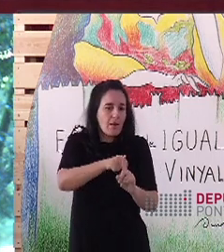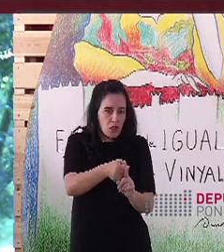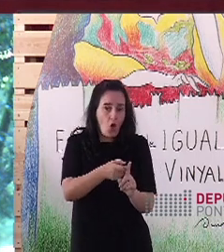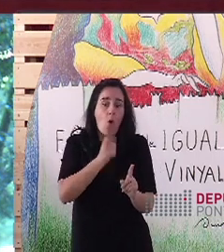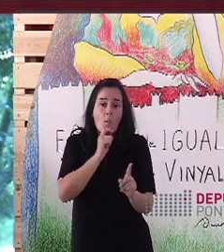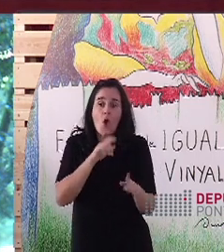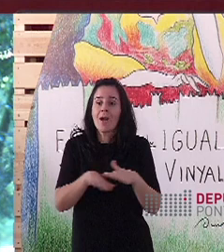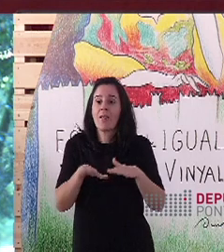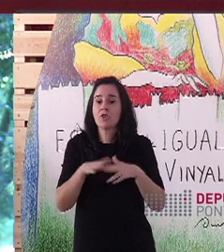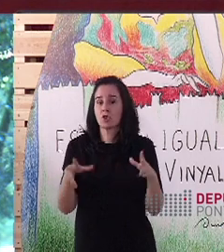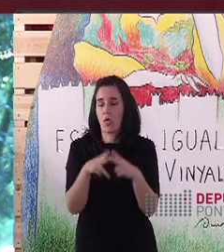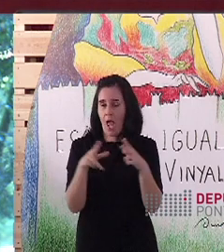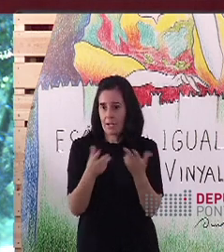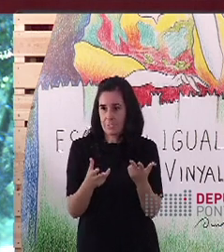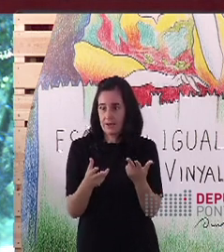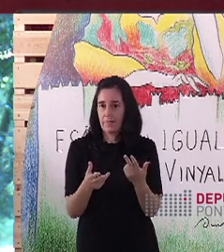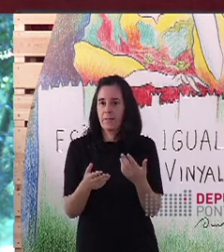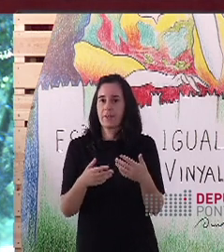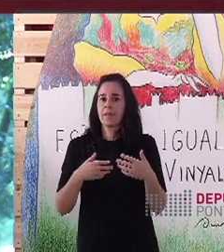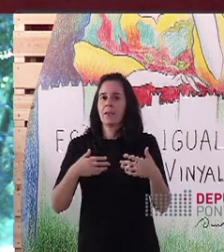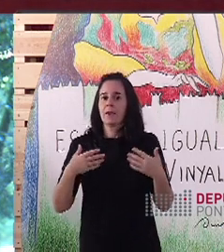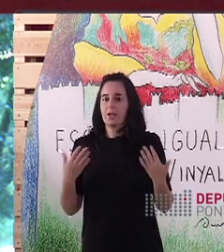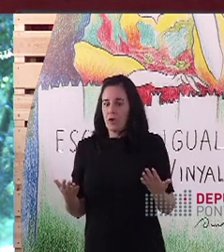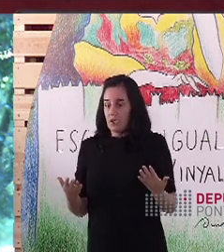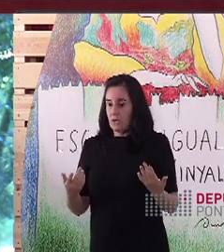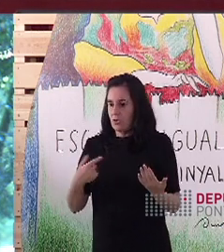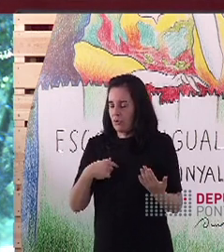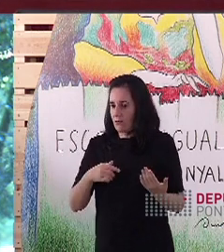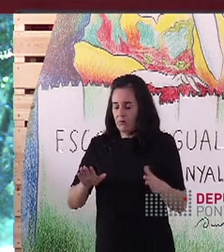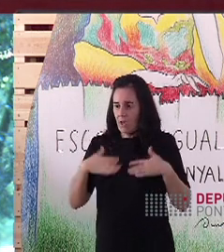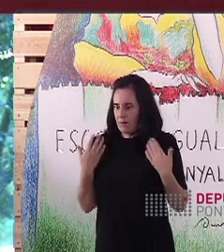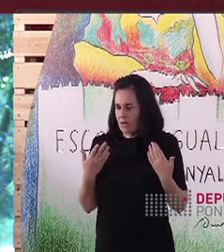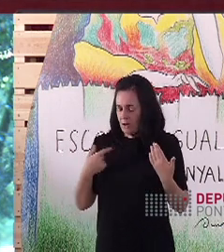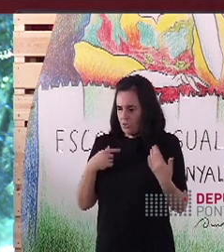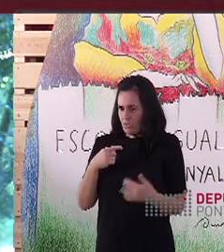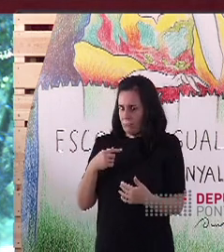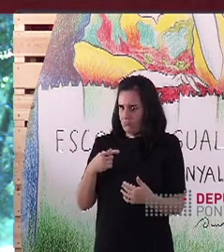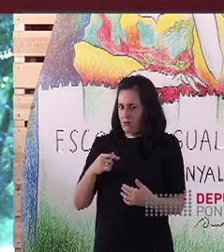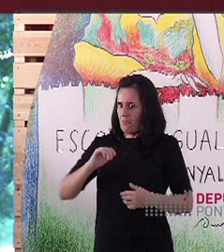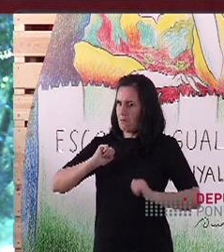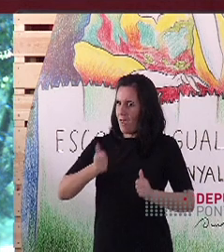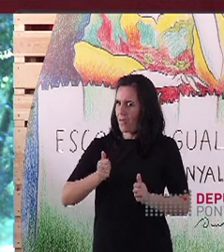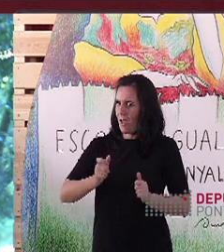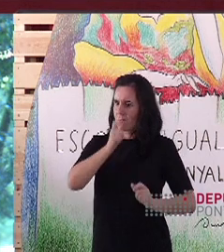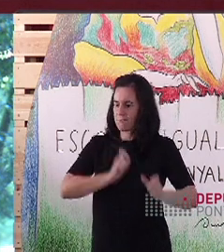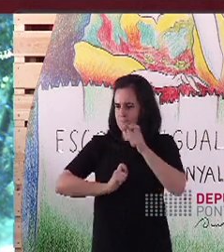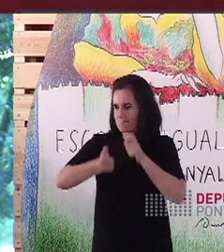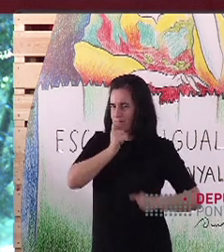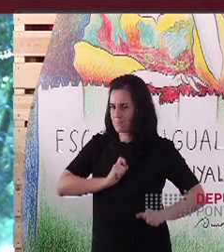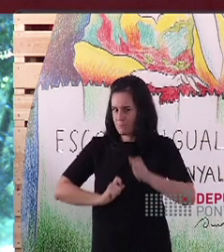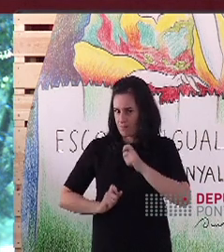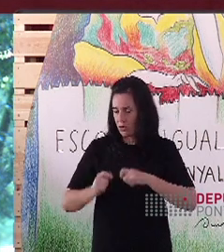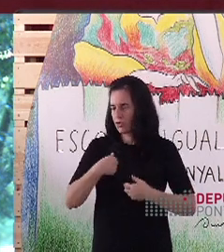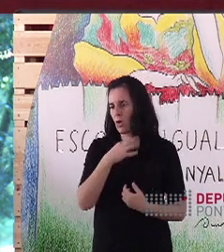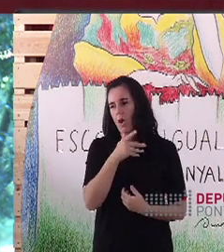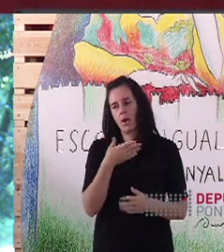que no, se pusieron a ello. Yo me encontré inmediatamente con muchos toques muy explícitos, de los que no voy a hablar, en